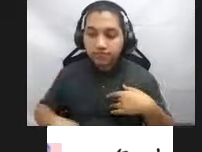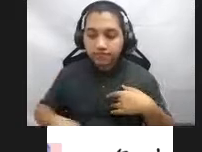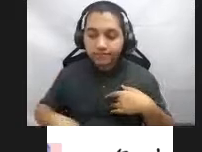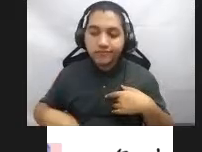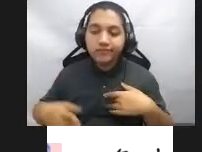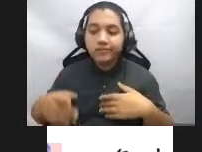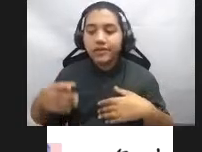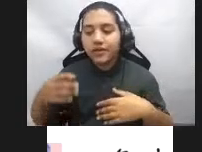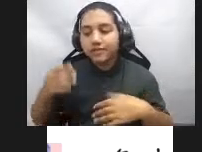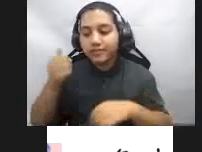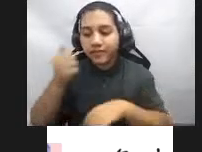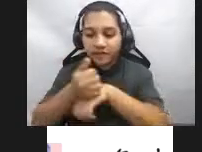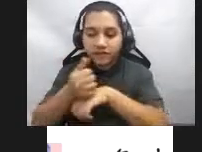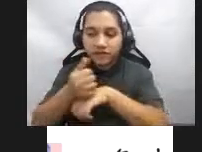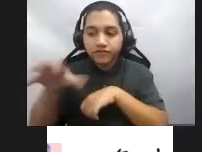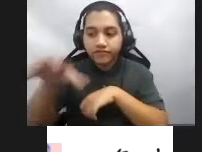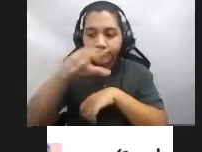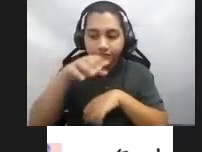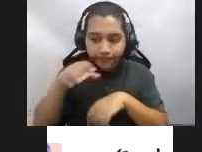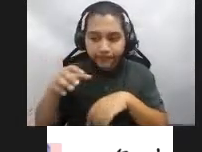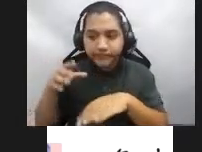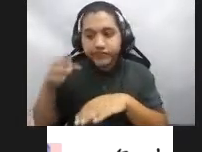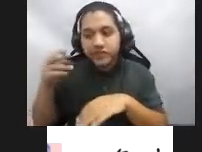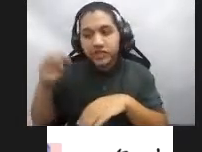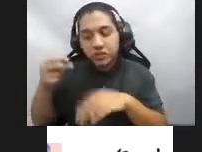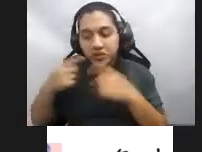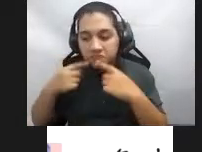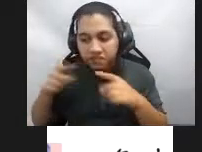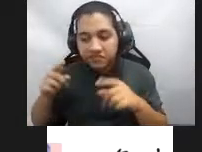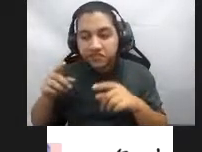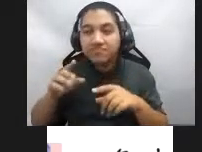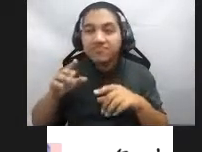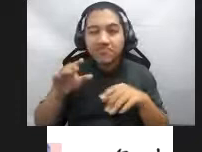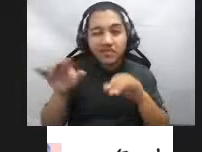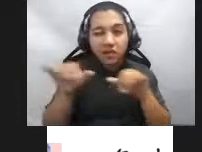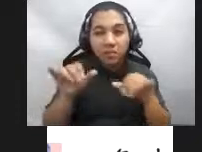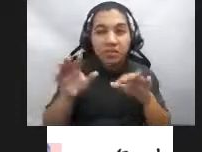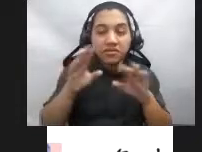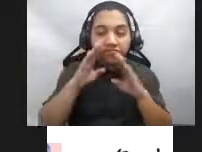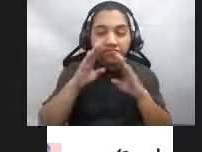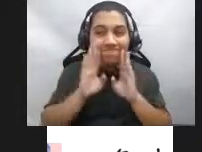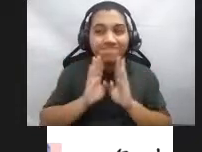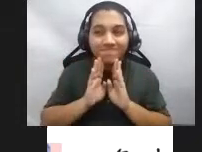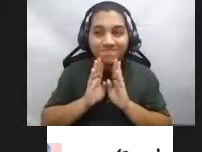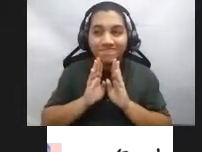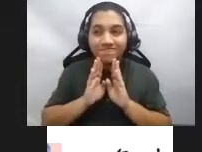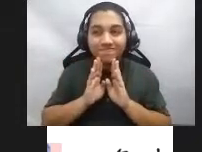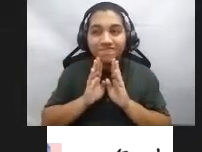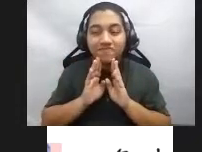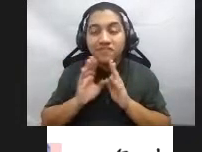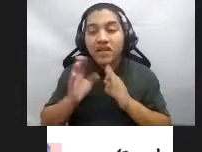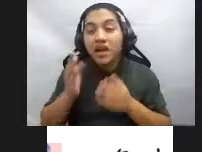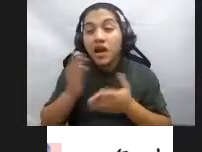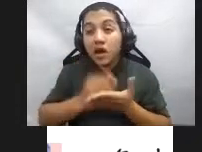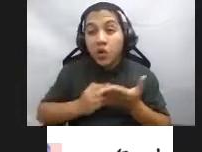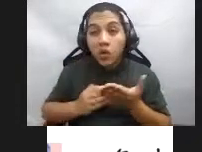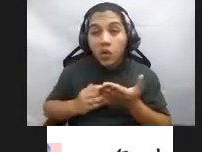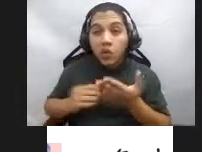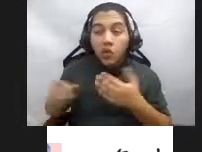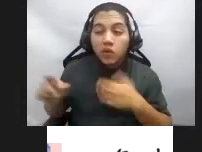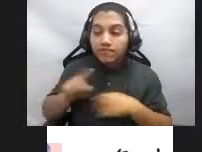también fue una historia muy triste. Porque como les mencioné ahorita, muchos de ellos cuando llegan a donde